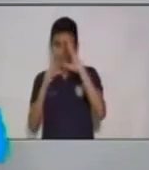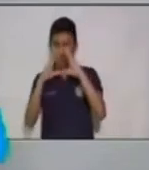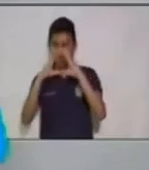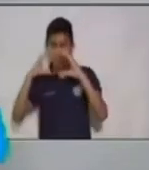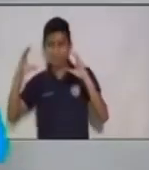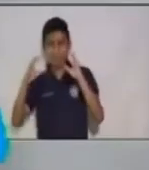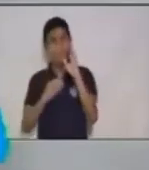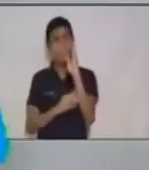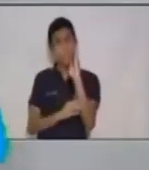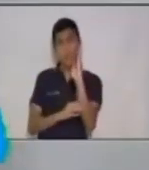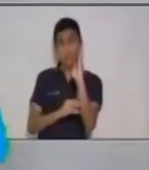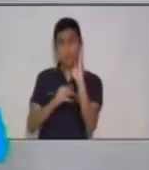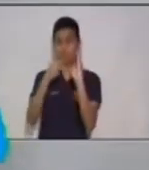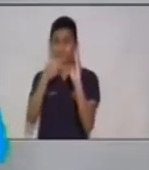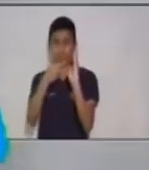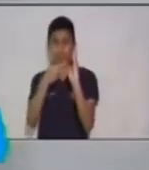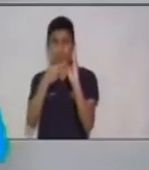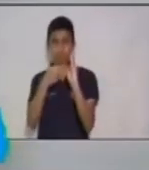coma,